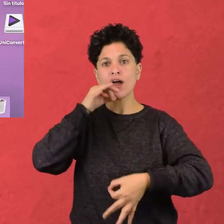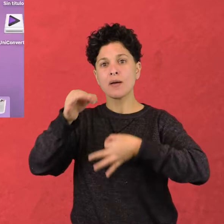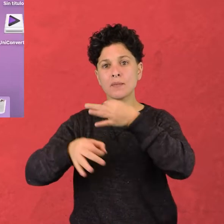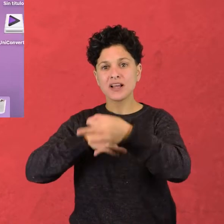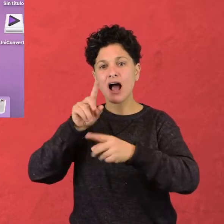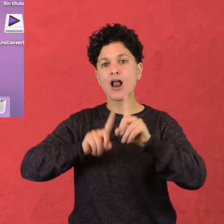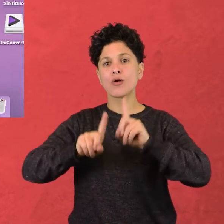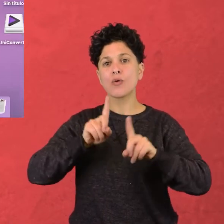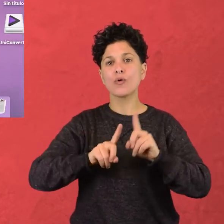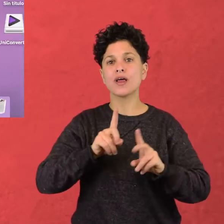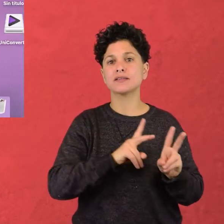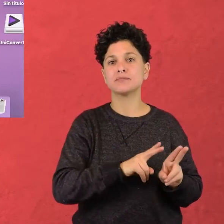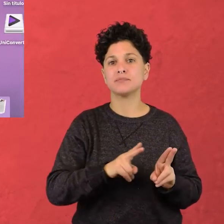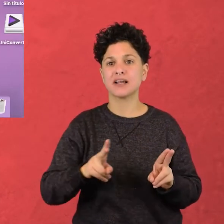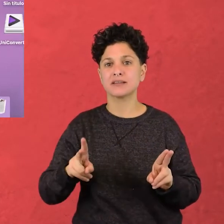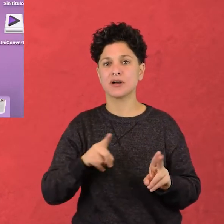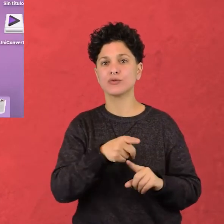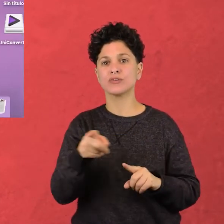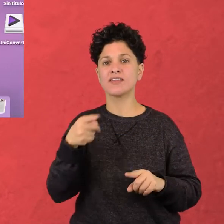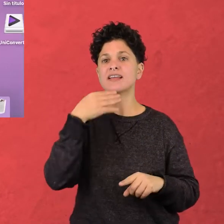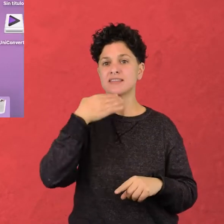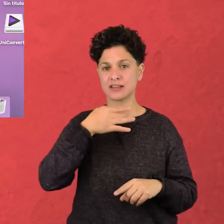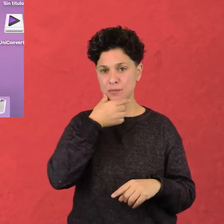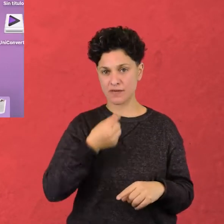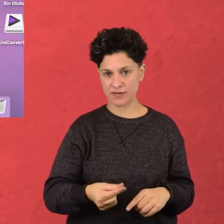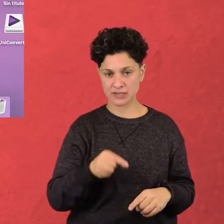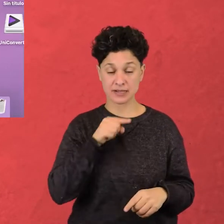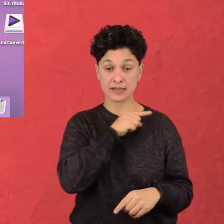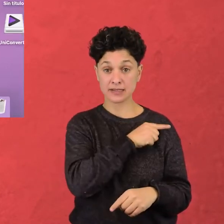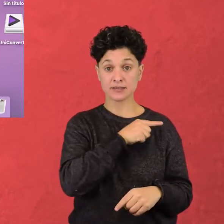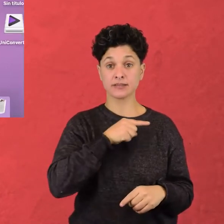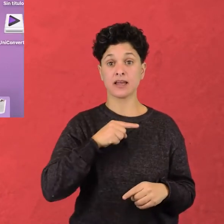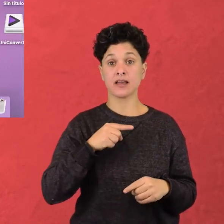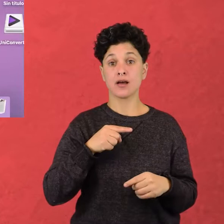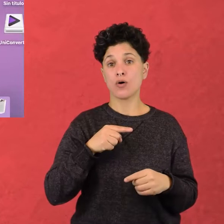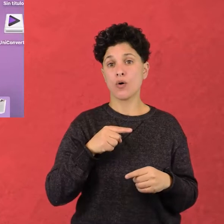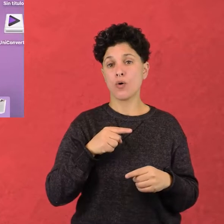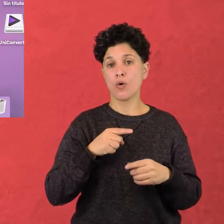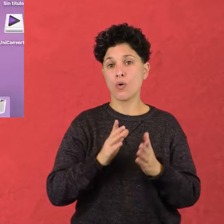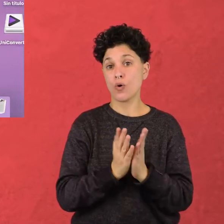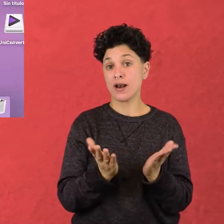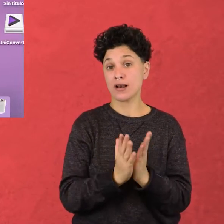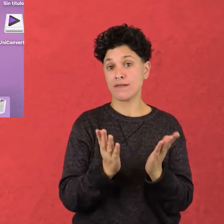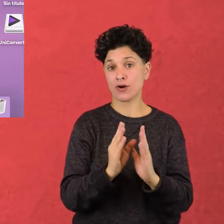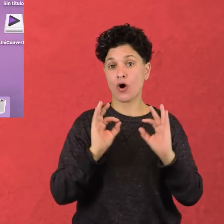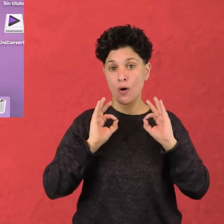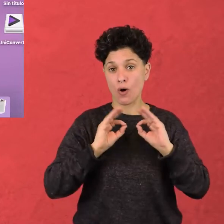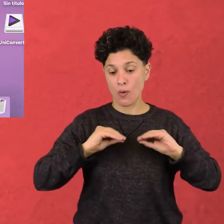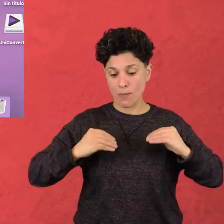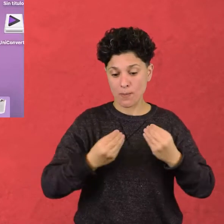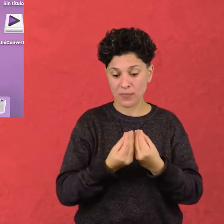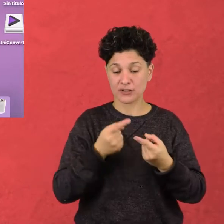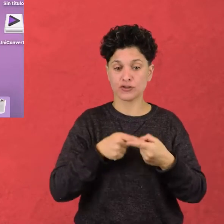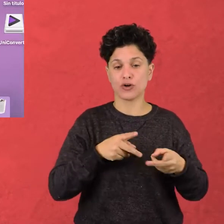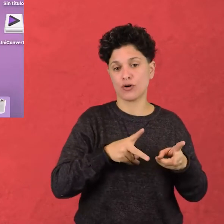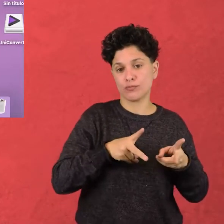haga más sencillo la comprensión. Esto es un libro completo, yo lo corté y les dejé el capítulo 1 y